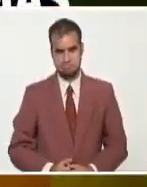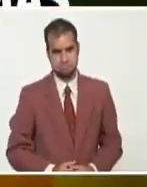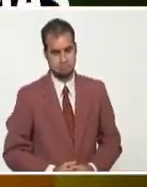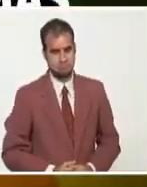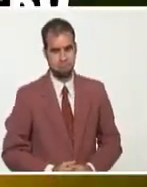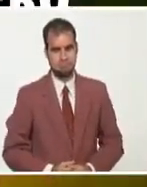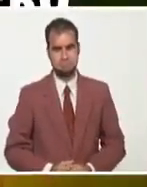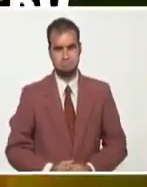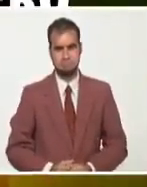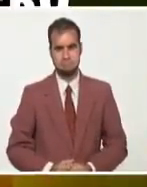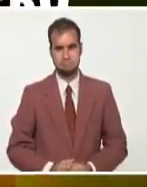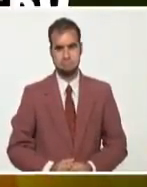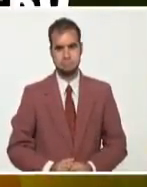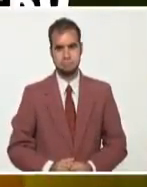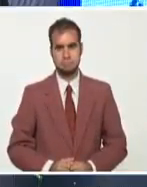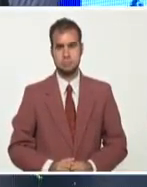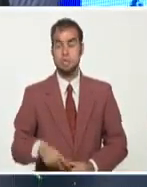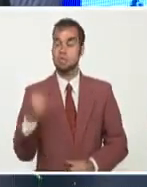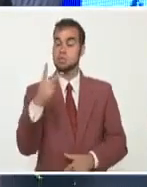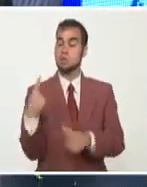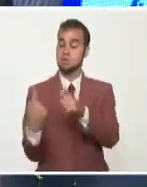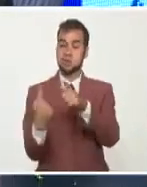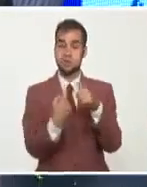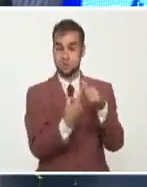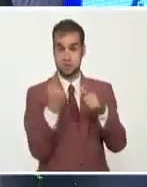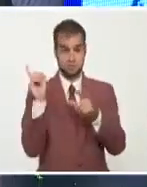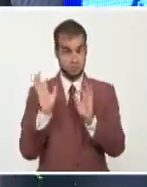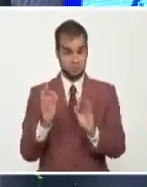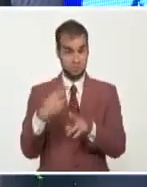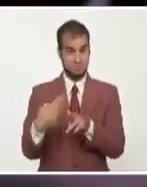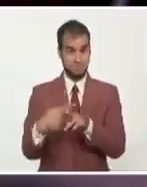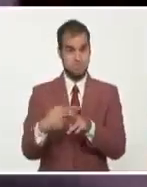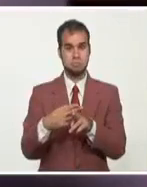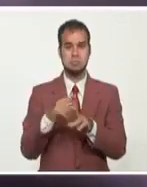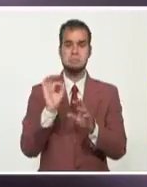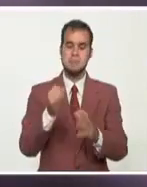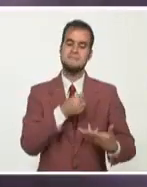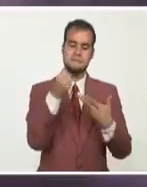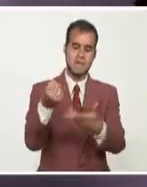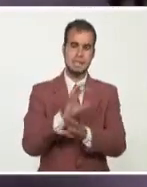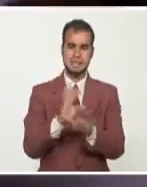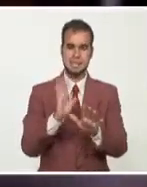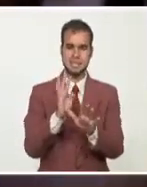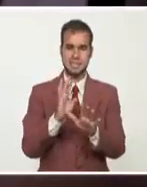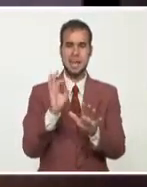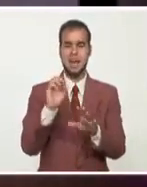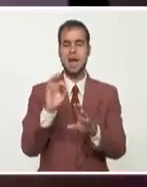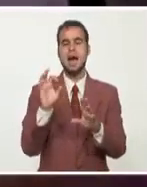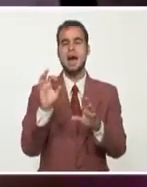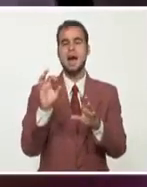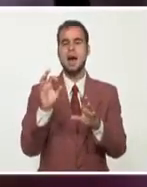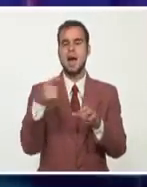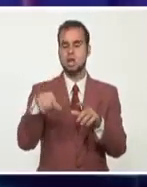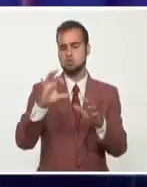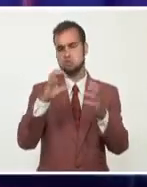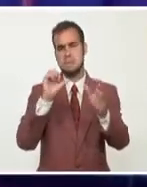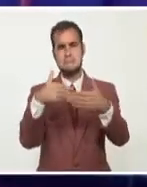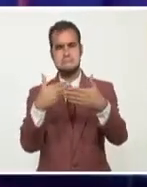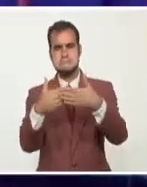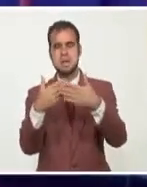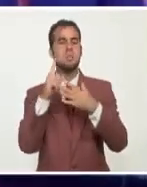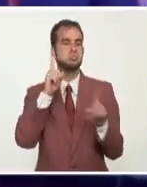Fusión de Almas y El Son del Caballero son los dos grandes premios de la cita termómetro de la industria discográfica cubana.